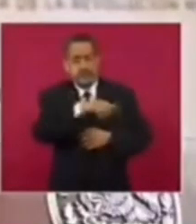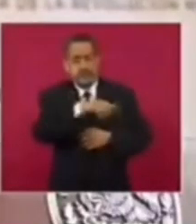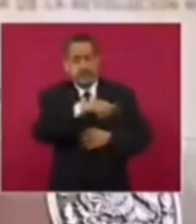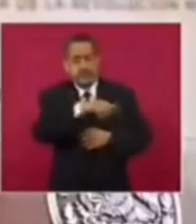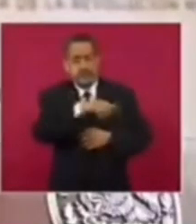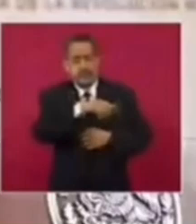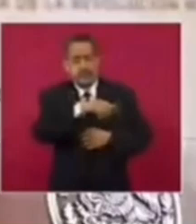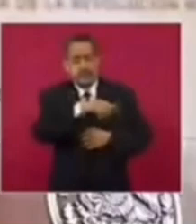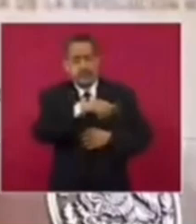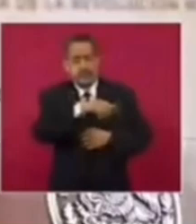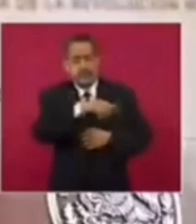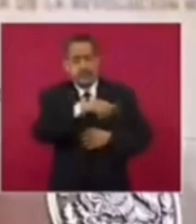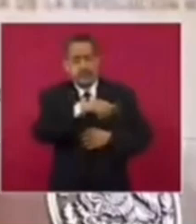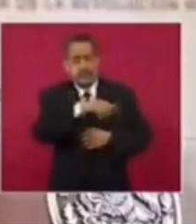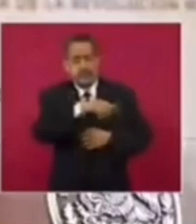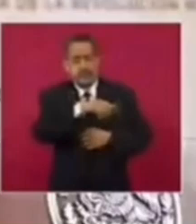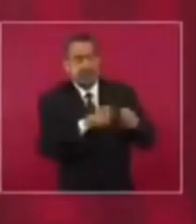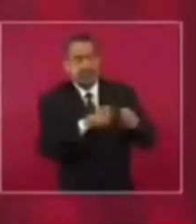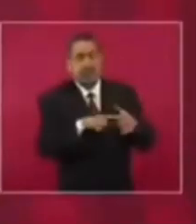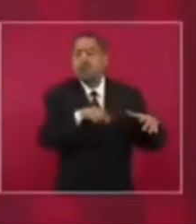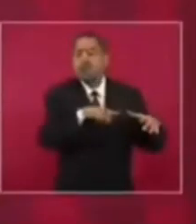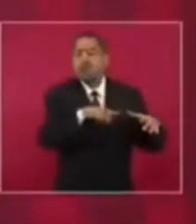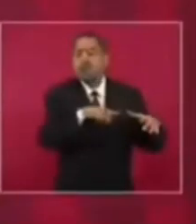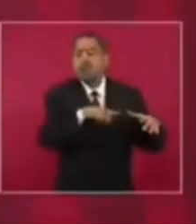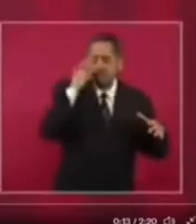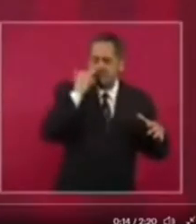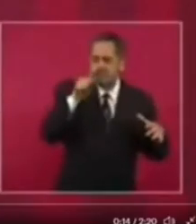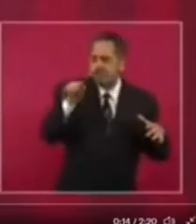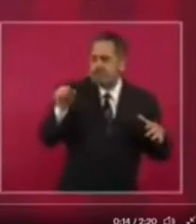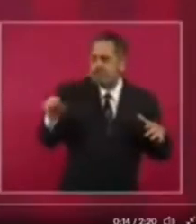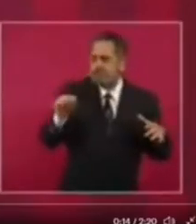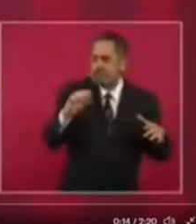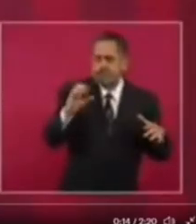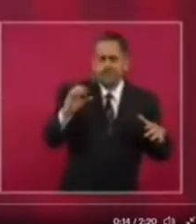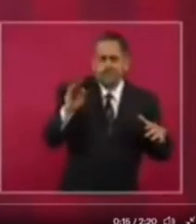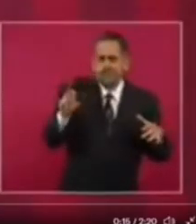neoliberales, corruptos, era destruir